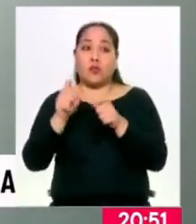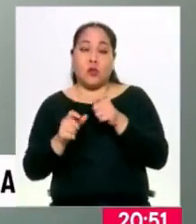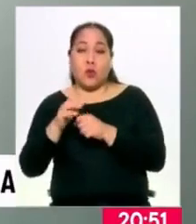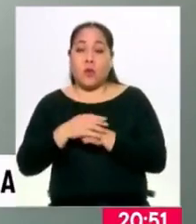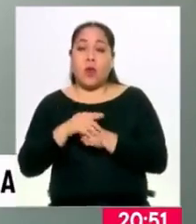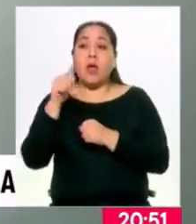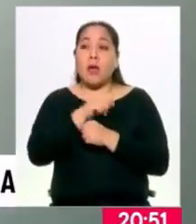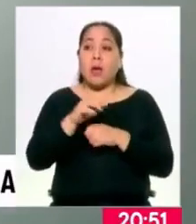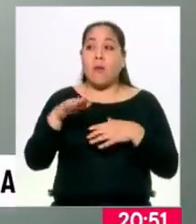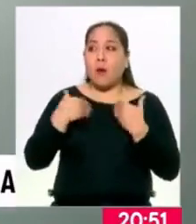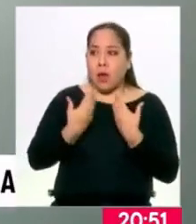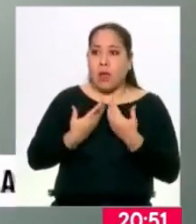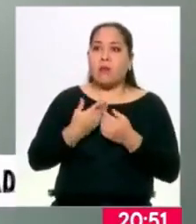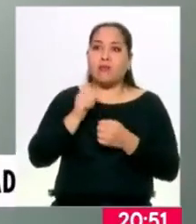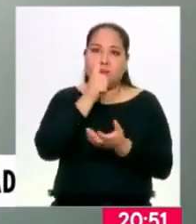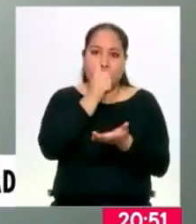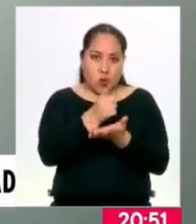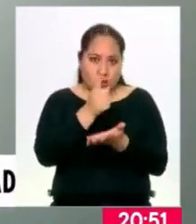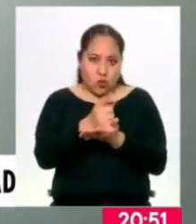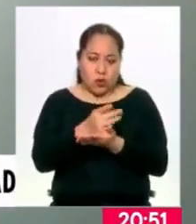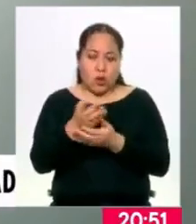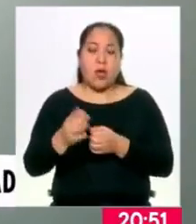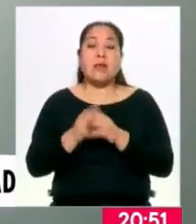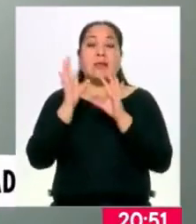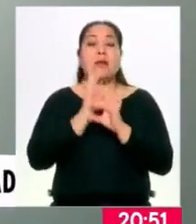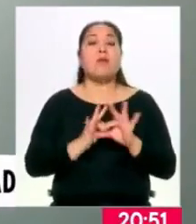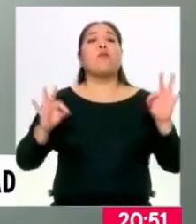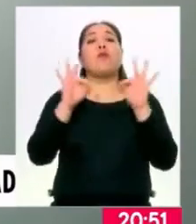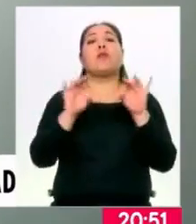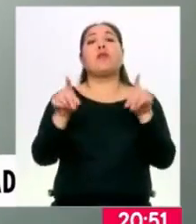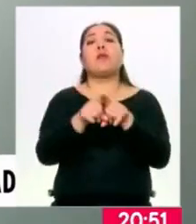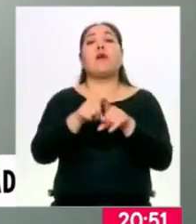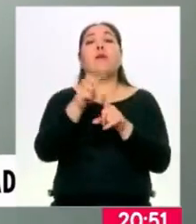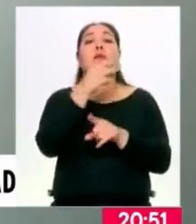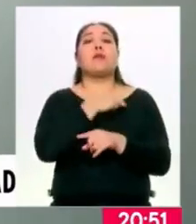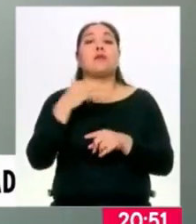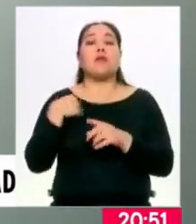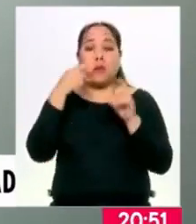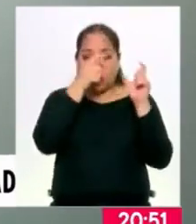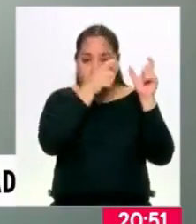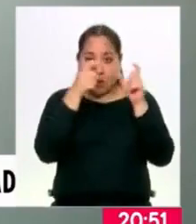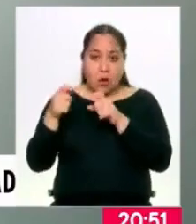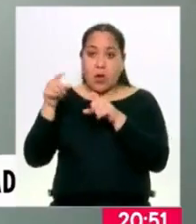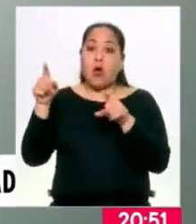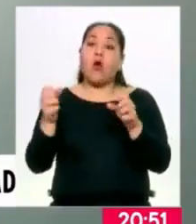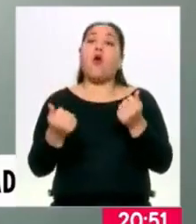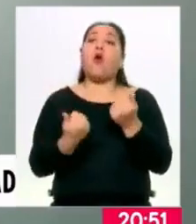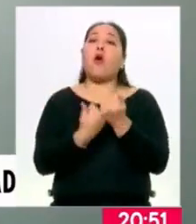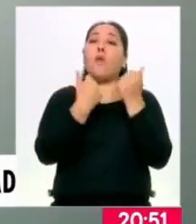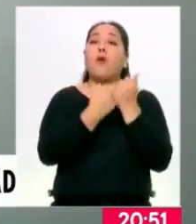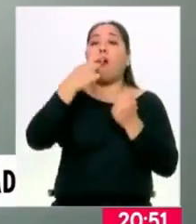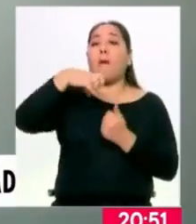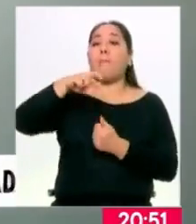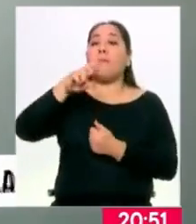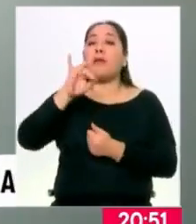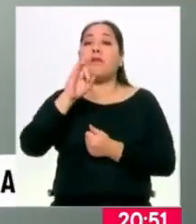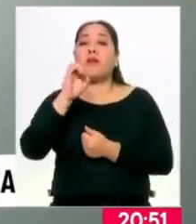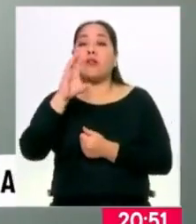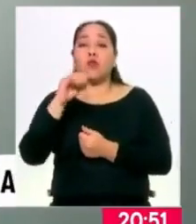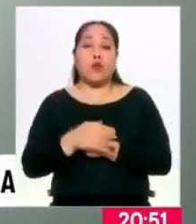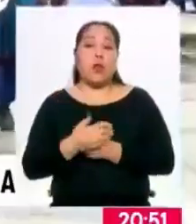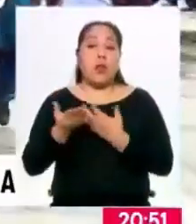no interfieran en la investigación otras personas. Es muy importante que también el Ministerio del Interior, a través de la prefectura o subprefectura, les